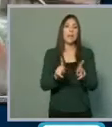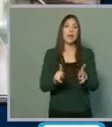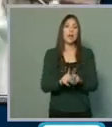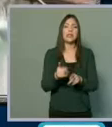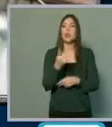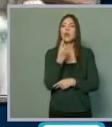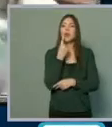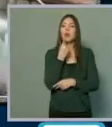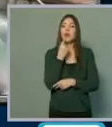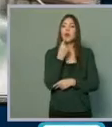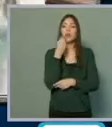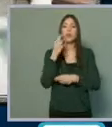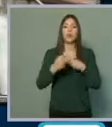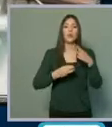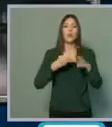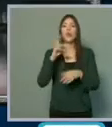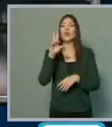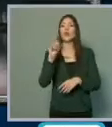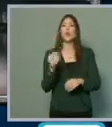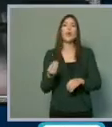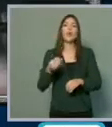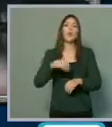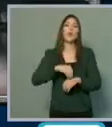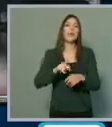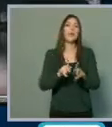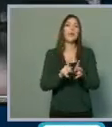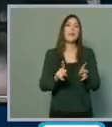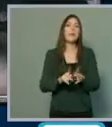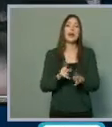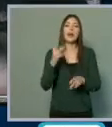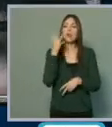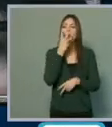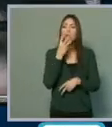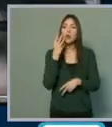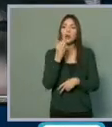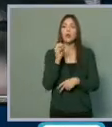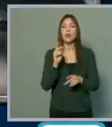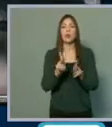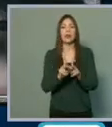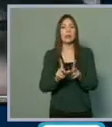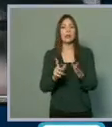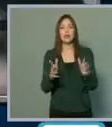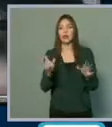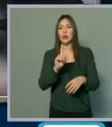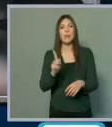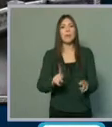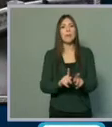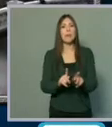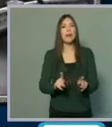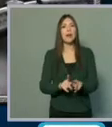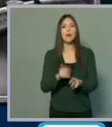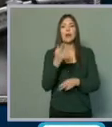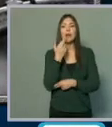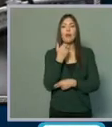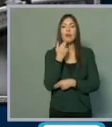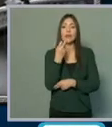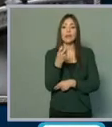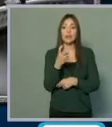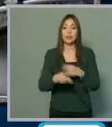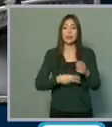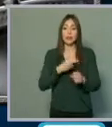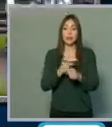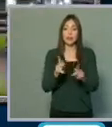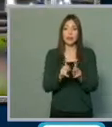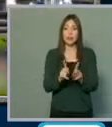no Plaza Bella o Plaza Bonita, Plaza Grande. Es la segunda plaza en el mundo por su